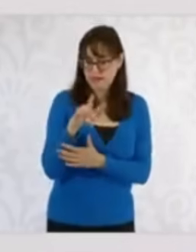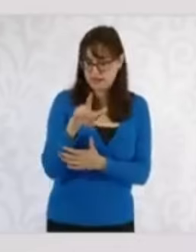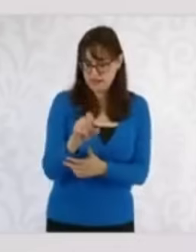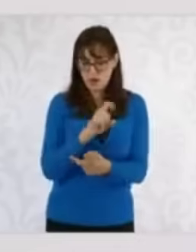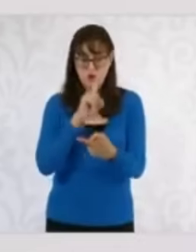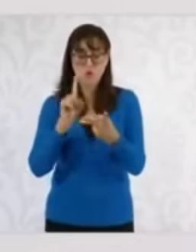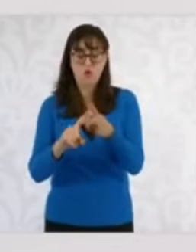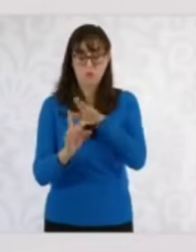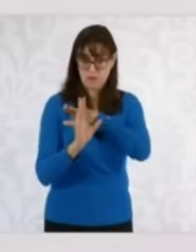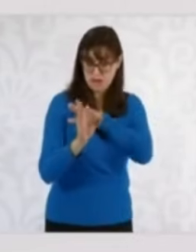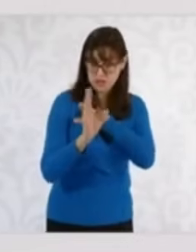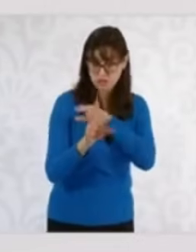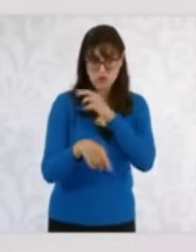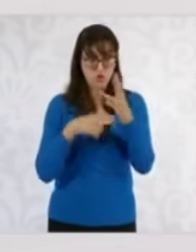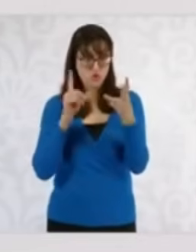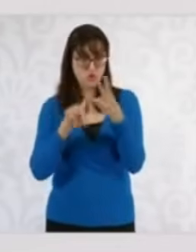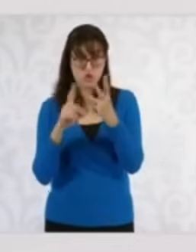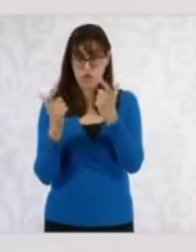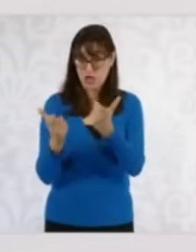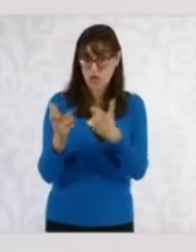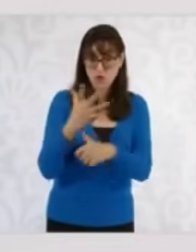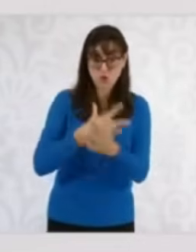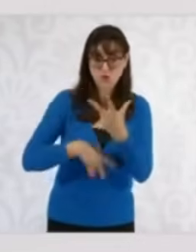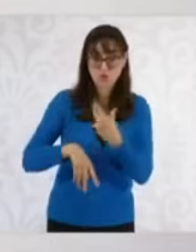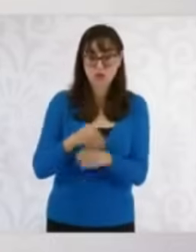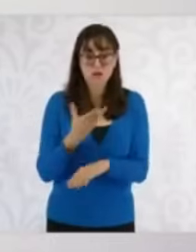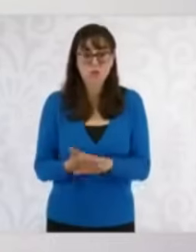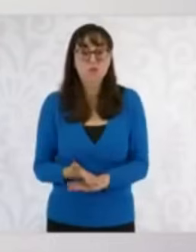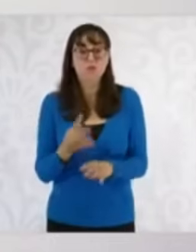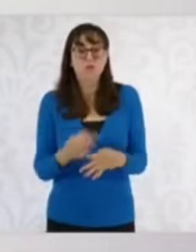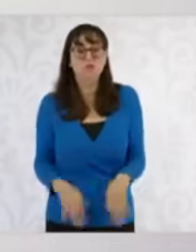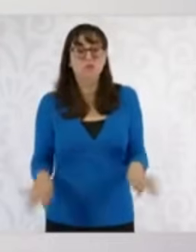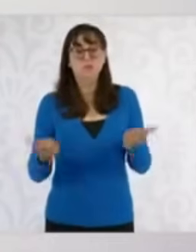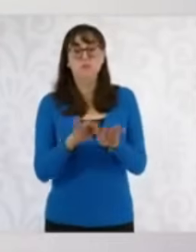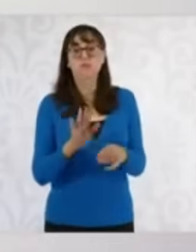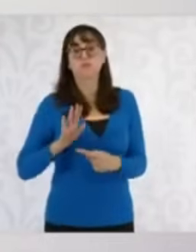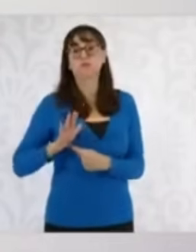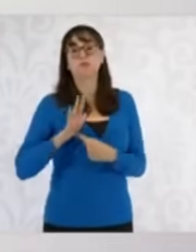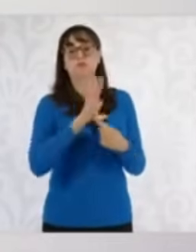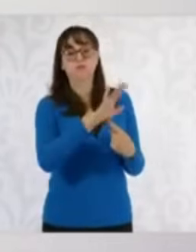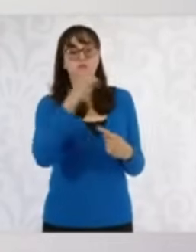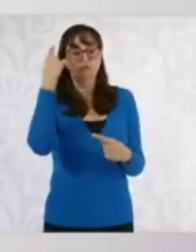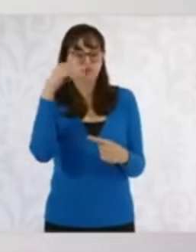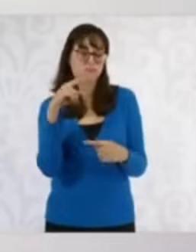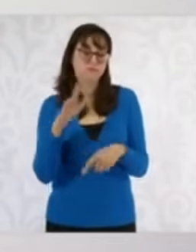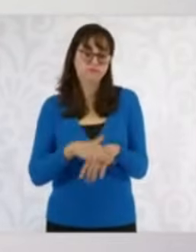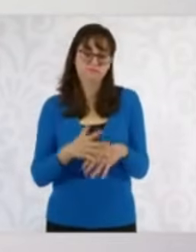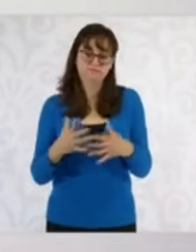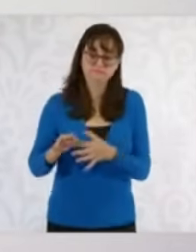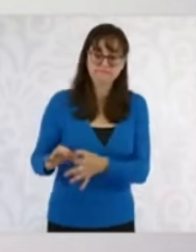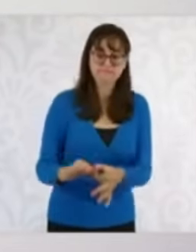que es fundamental para poder fortalecer la relación económica.